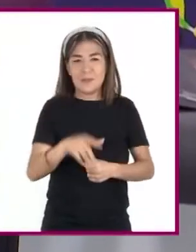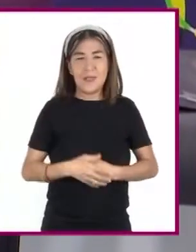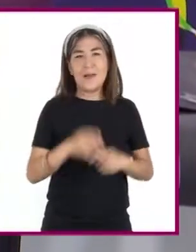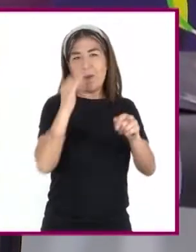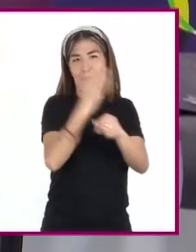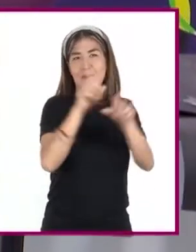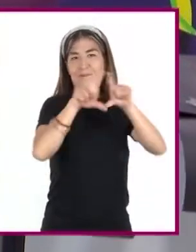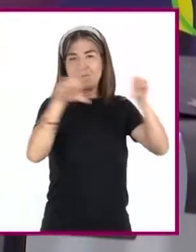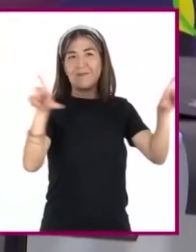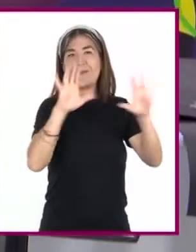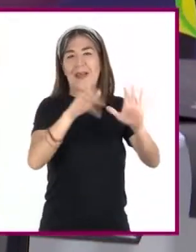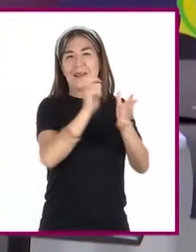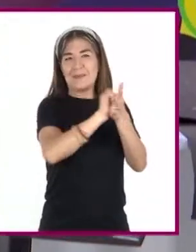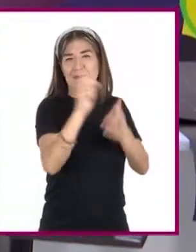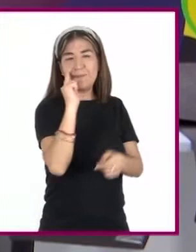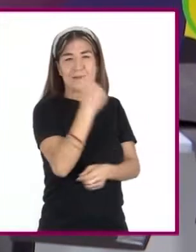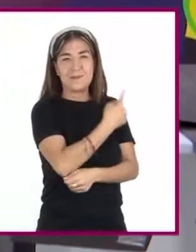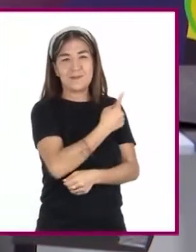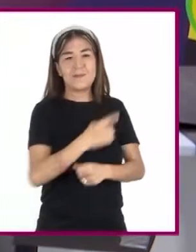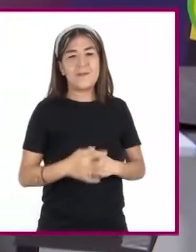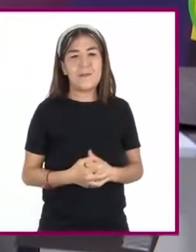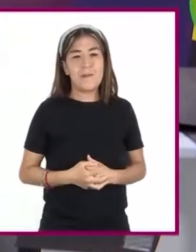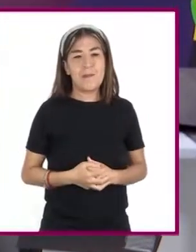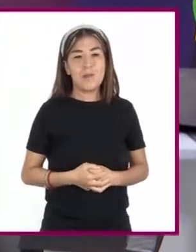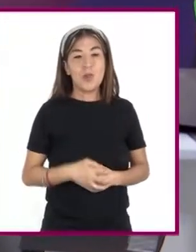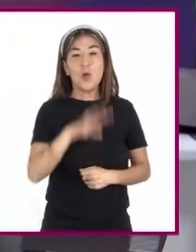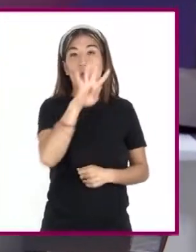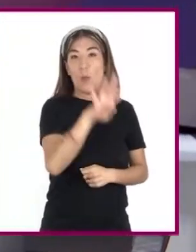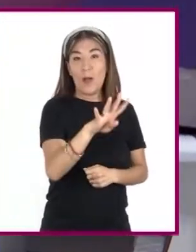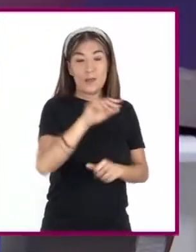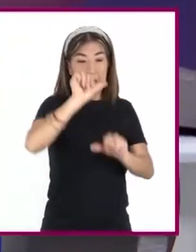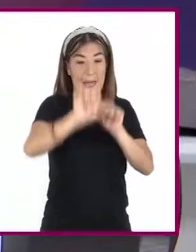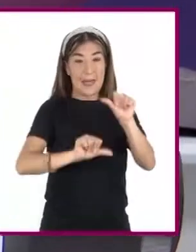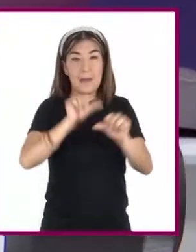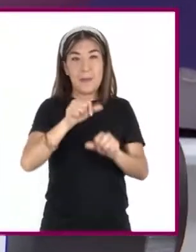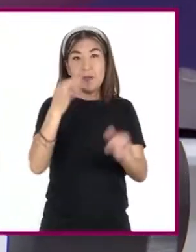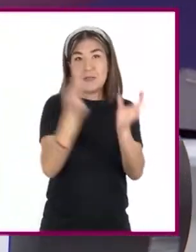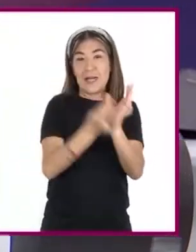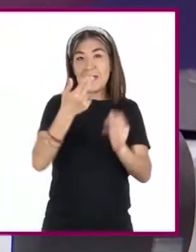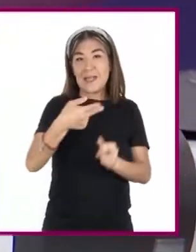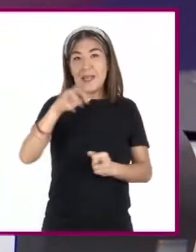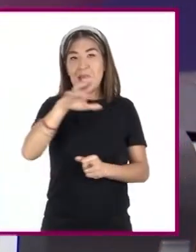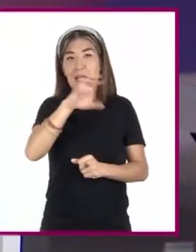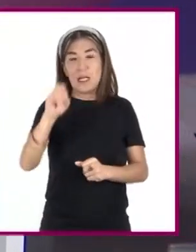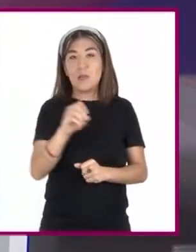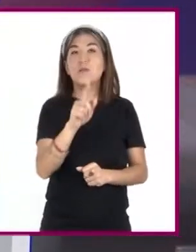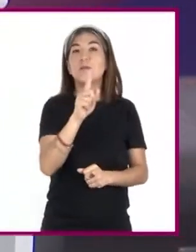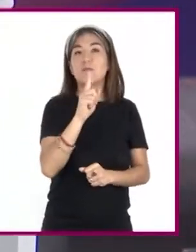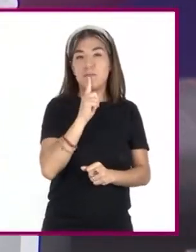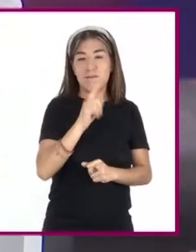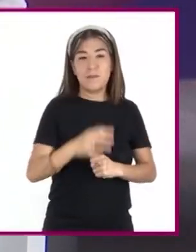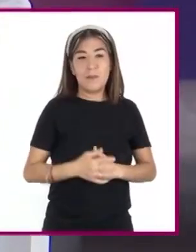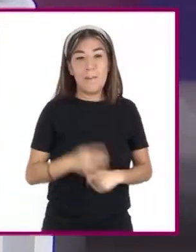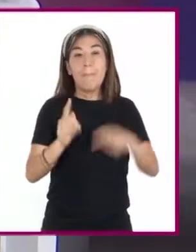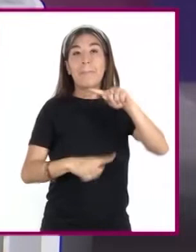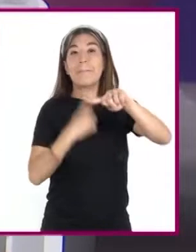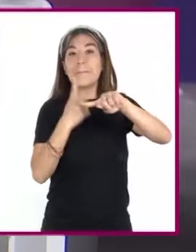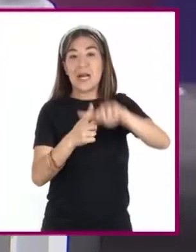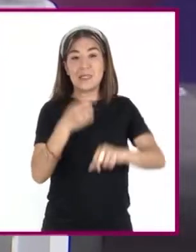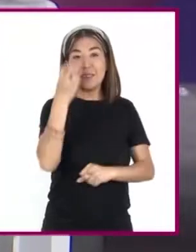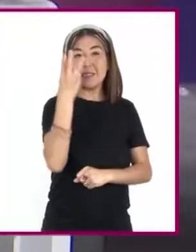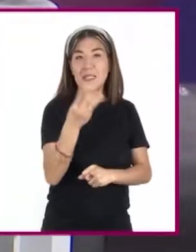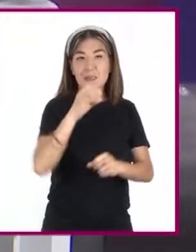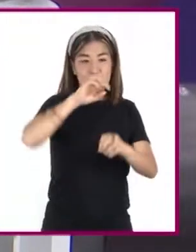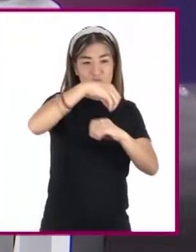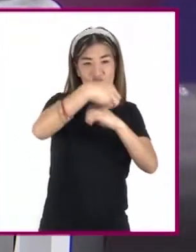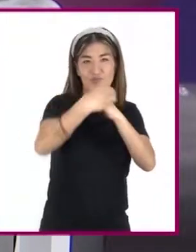escrito correctamente. 4 átomos de hierro en estado sólido más 3